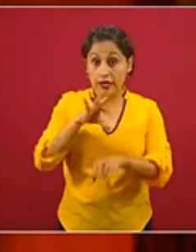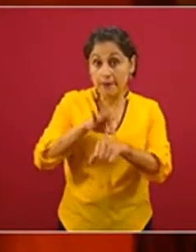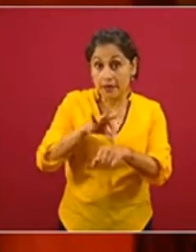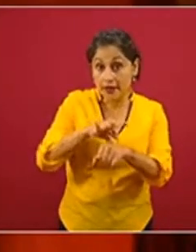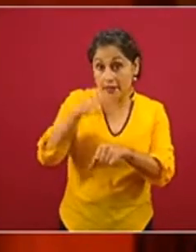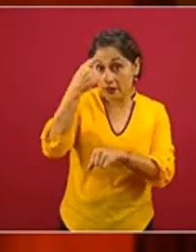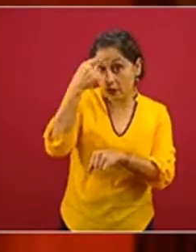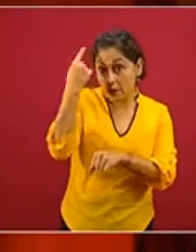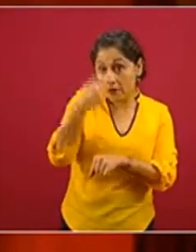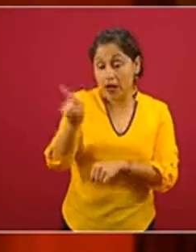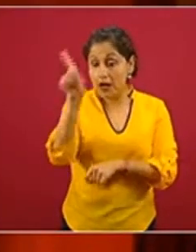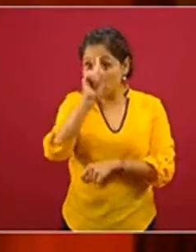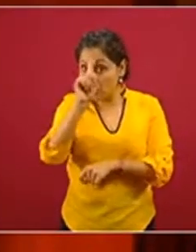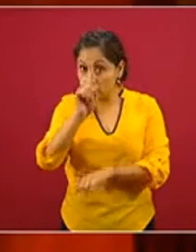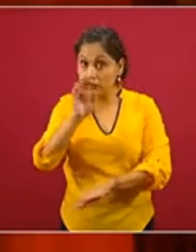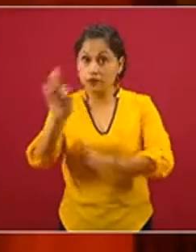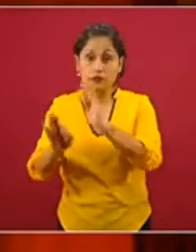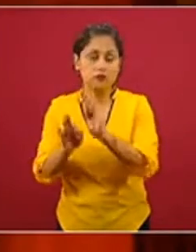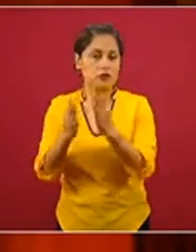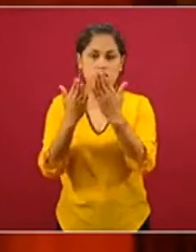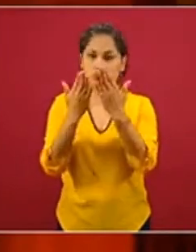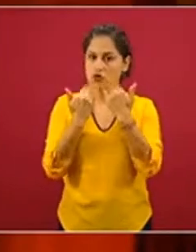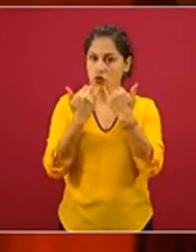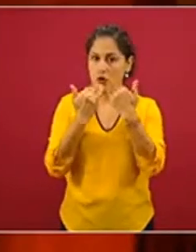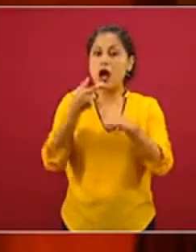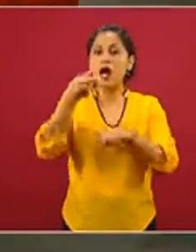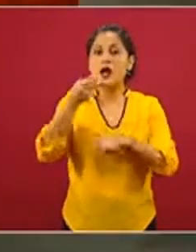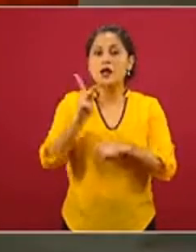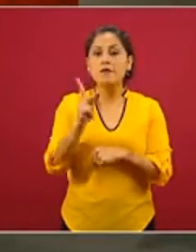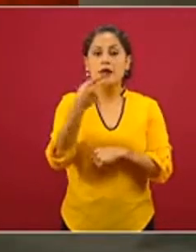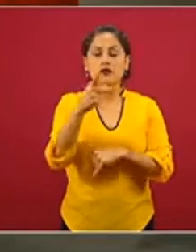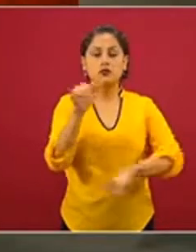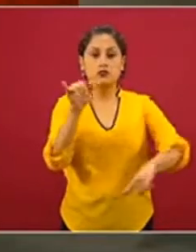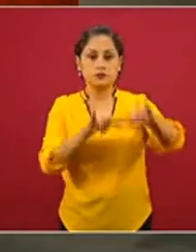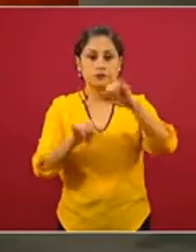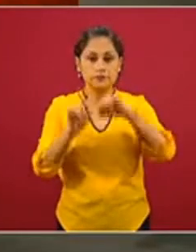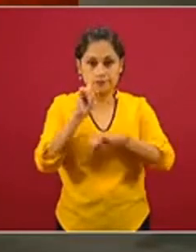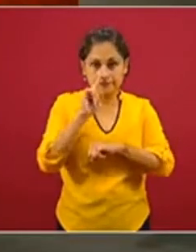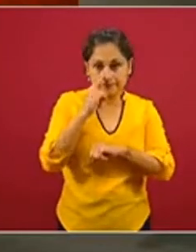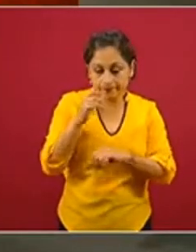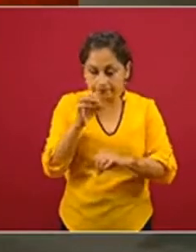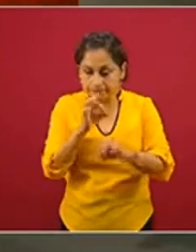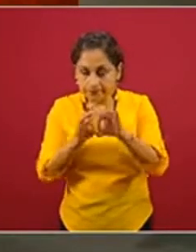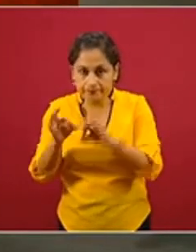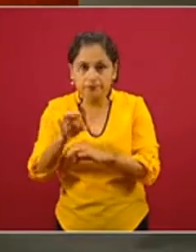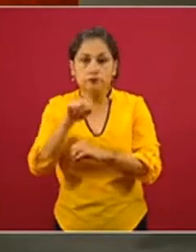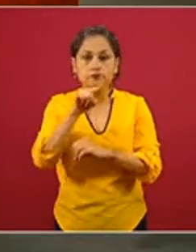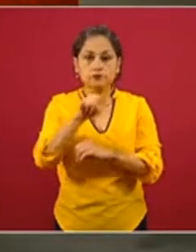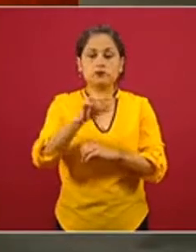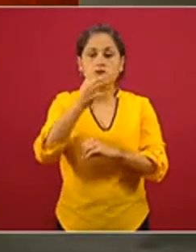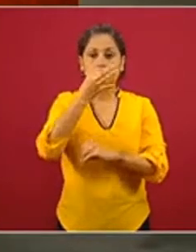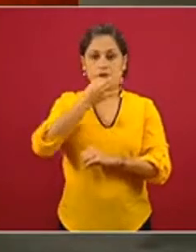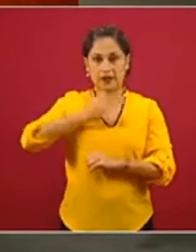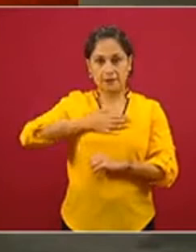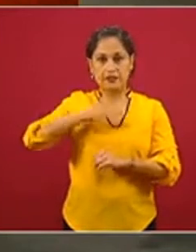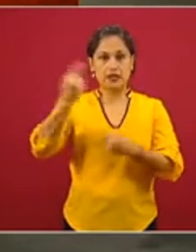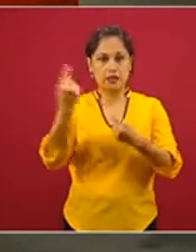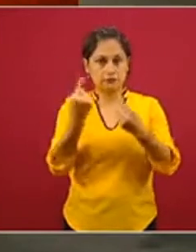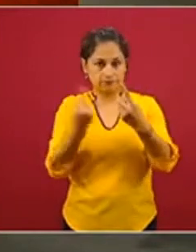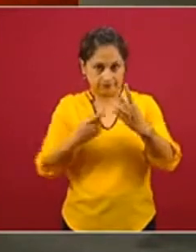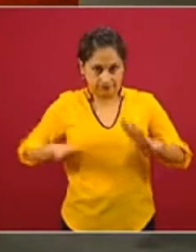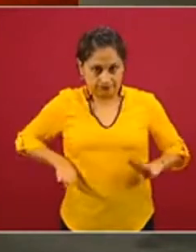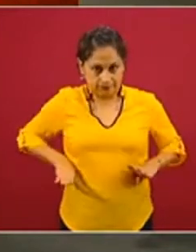pedir datos básicos que en su momento contribuyan a la vigilancia. Y bueno, y de estos tres modelos, o sea,